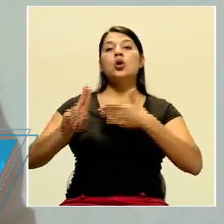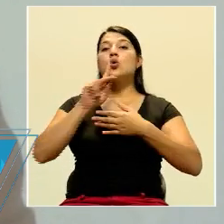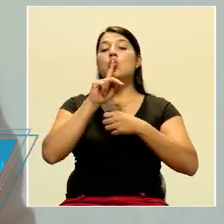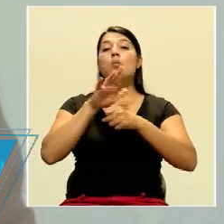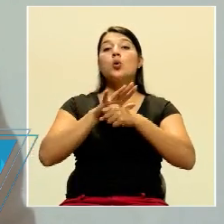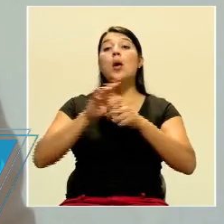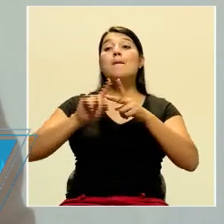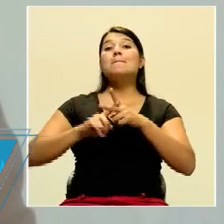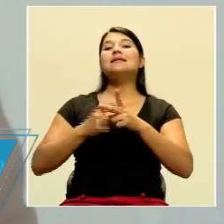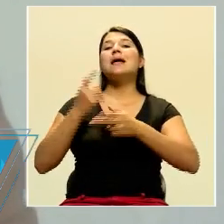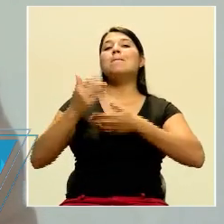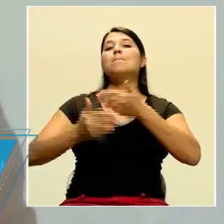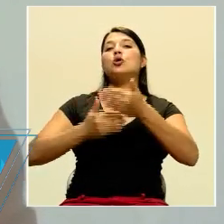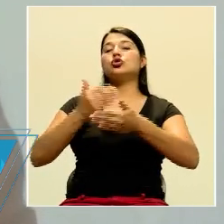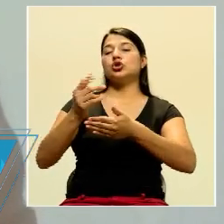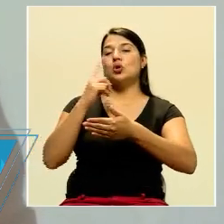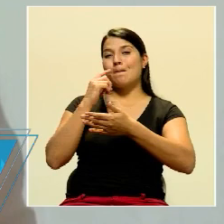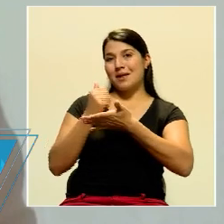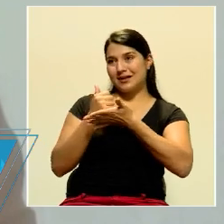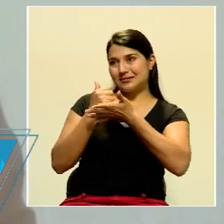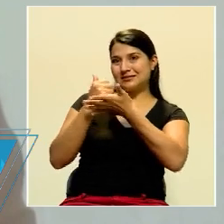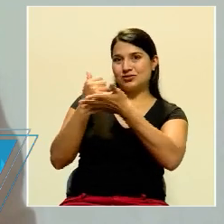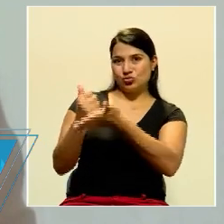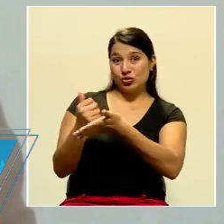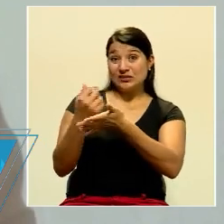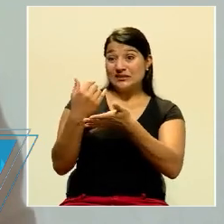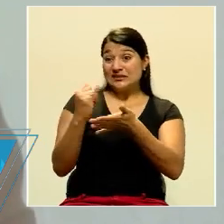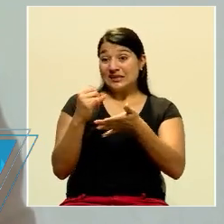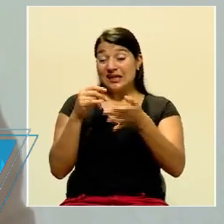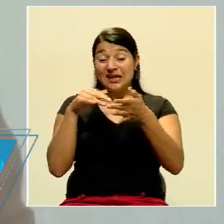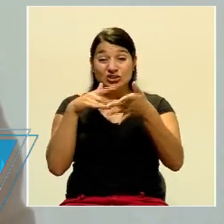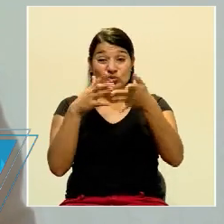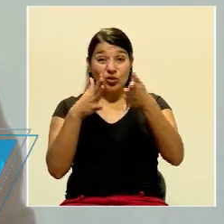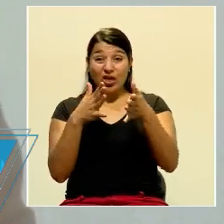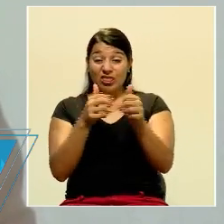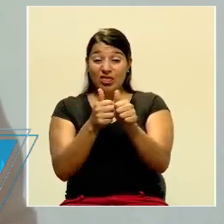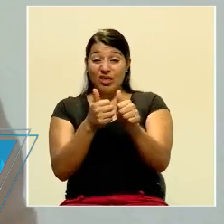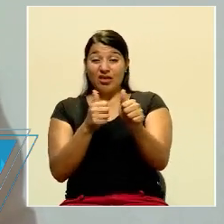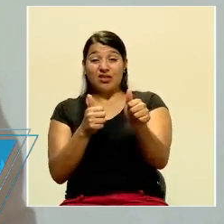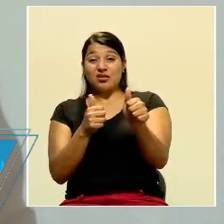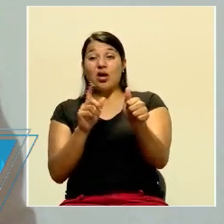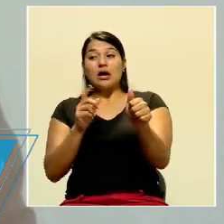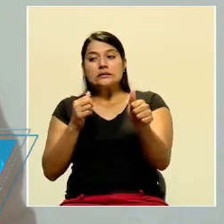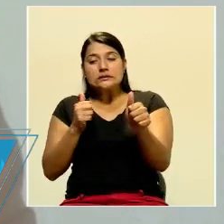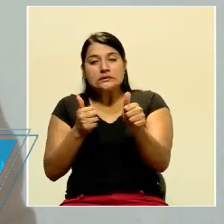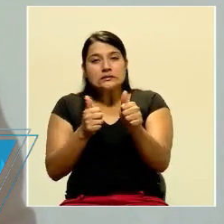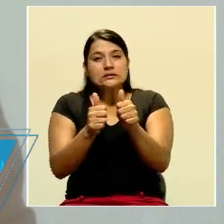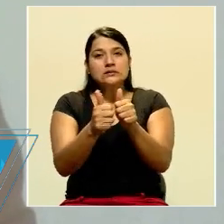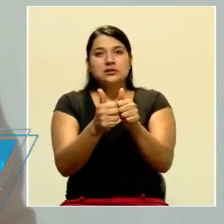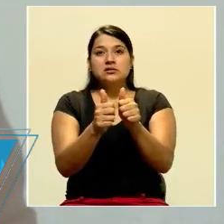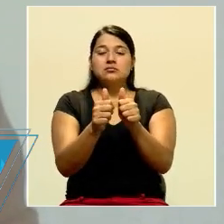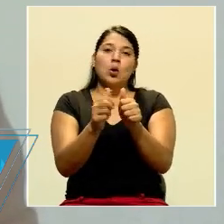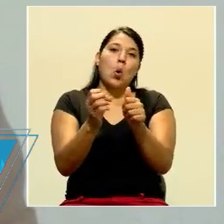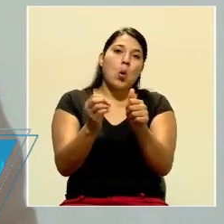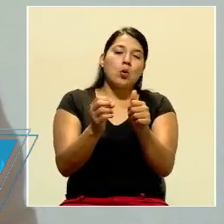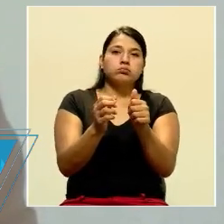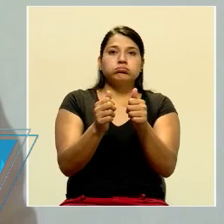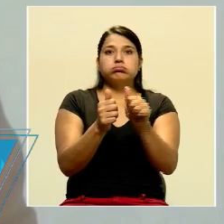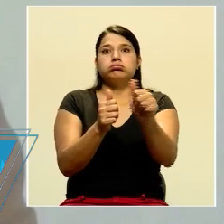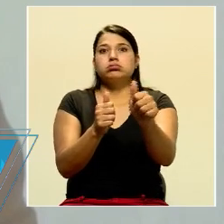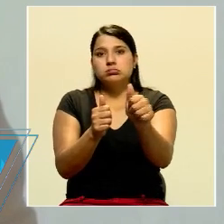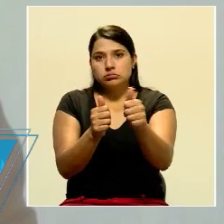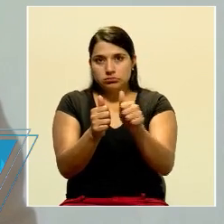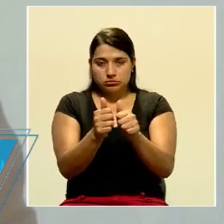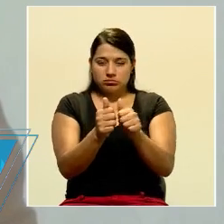hacer un proceso de nivelación. Tanto universidades públicas, en su mayoría, también han dado respuesta en ese sentido, la